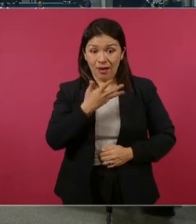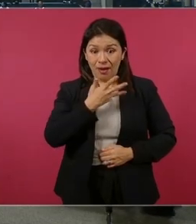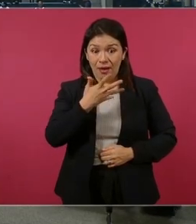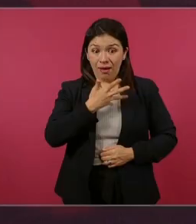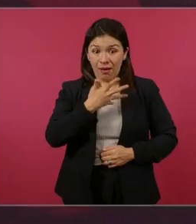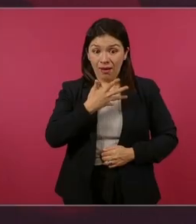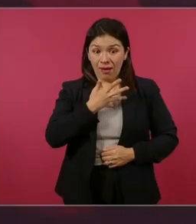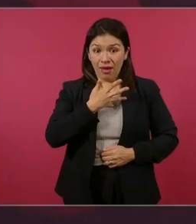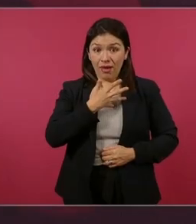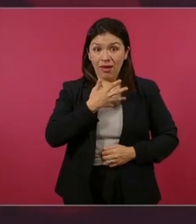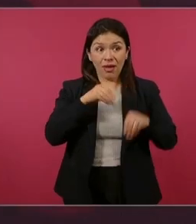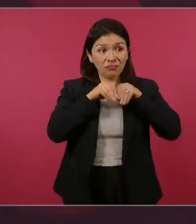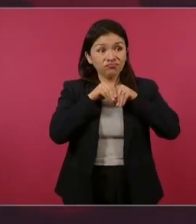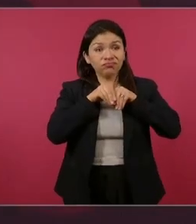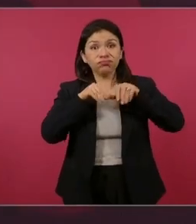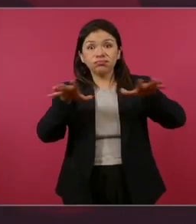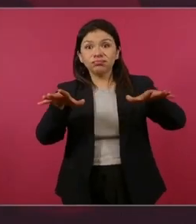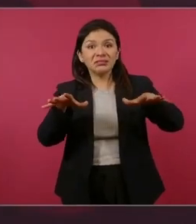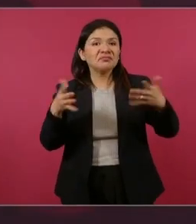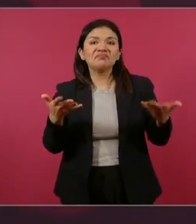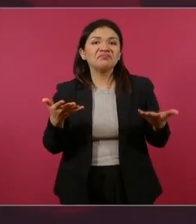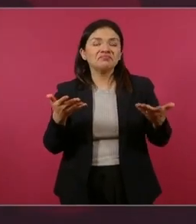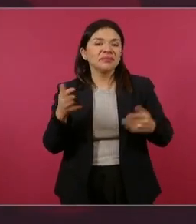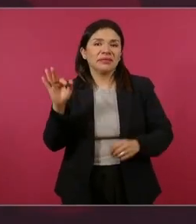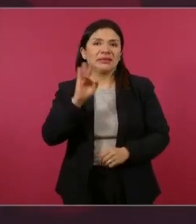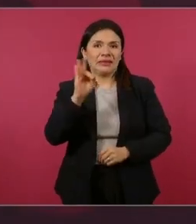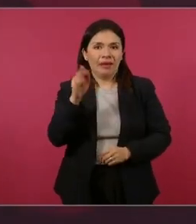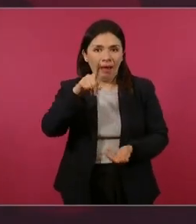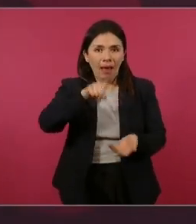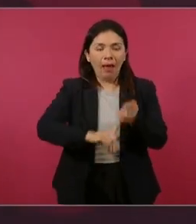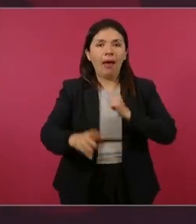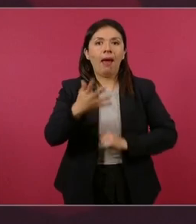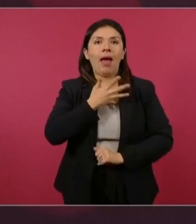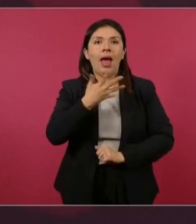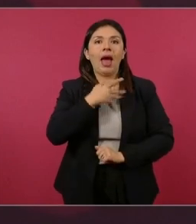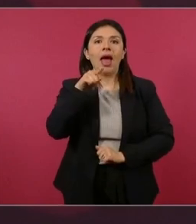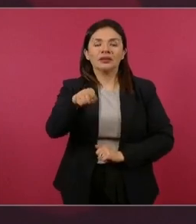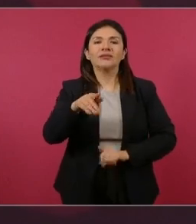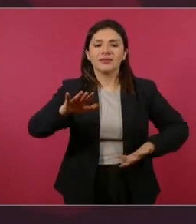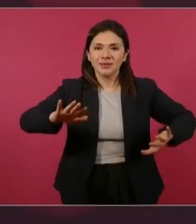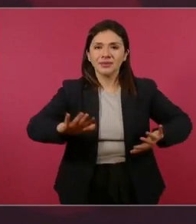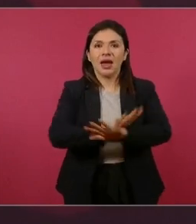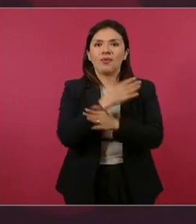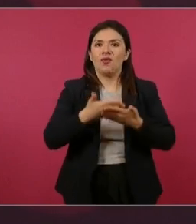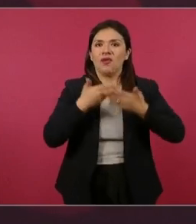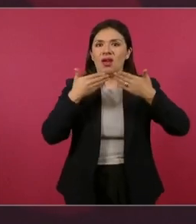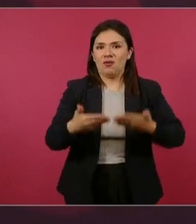si no es por este movimiento de transformación.